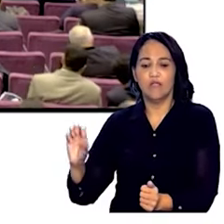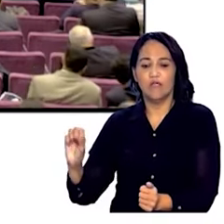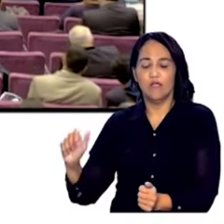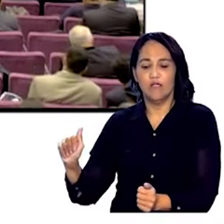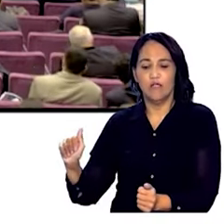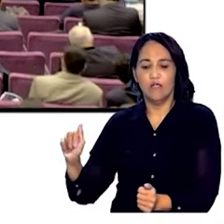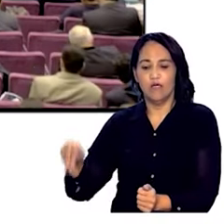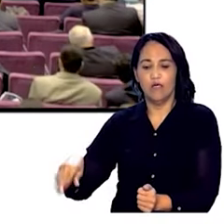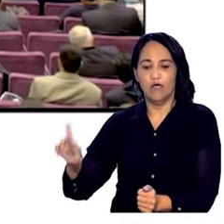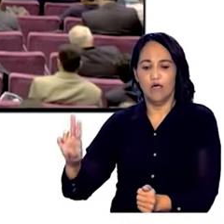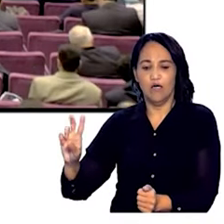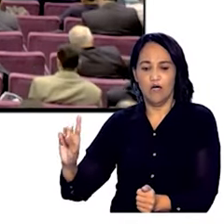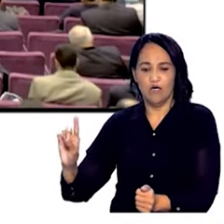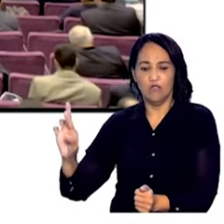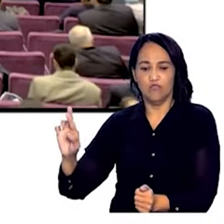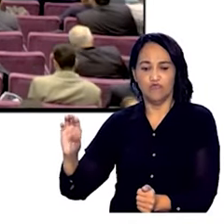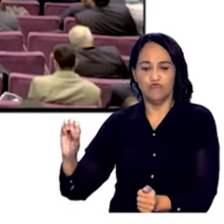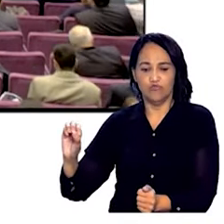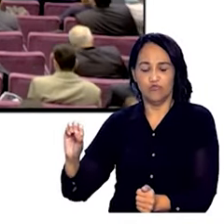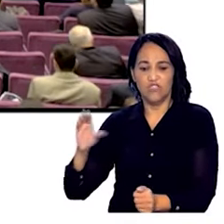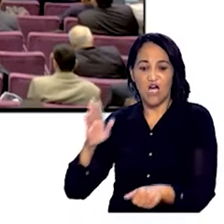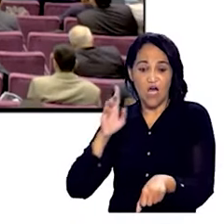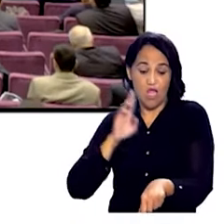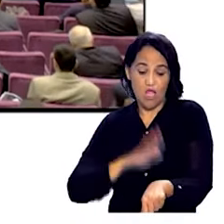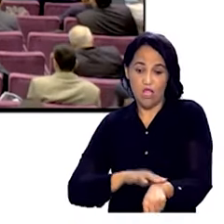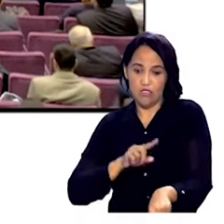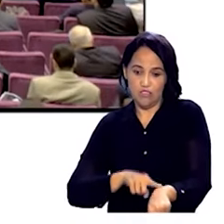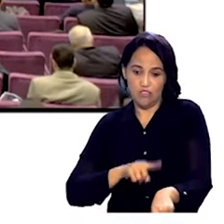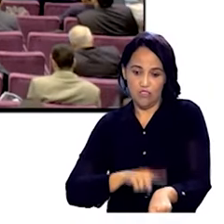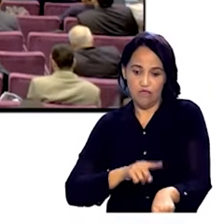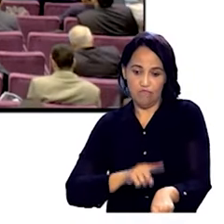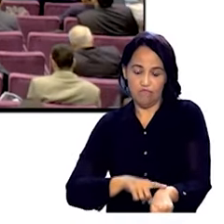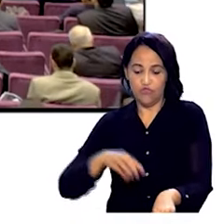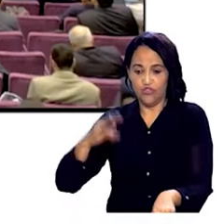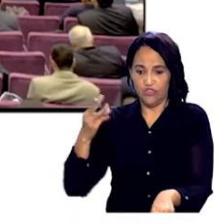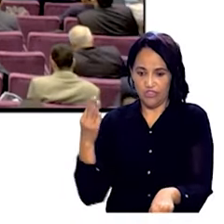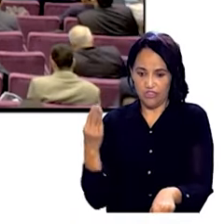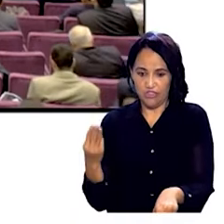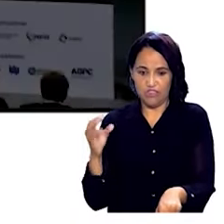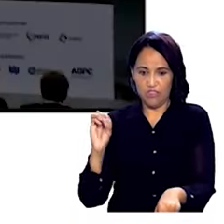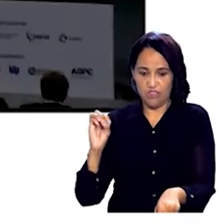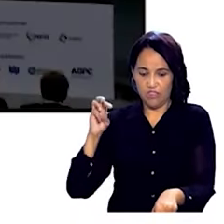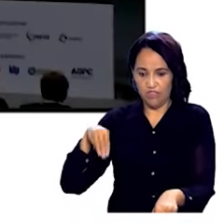tempo de até 30 minutos para sua exposição Muito obrigado